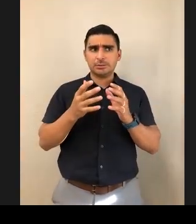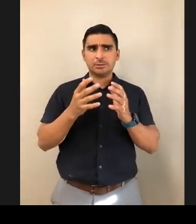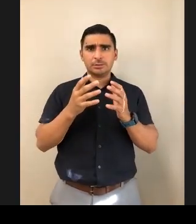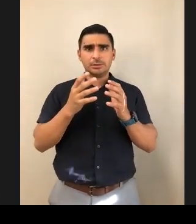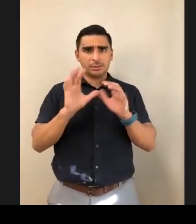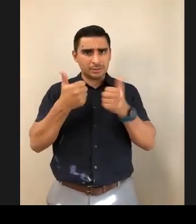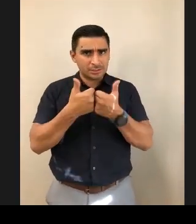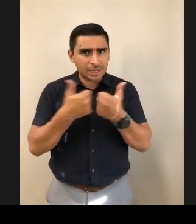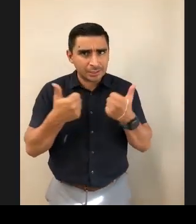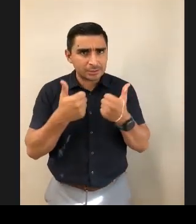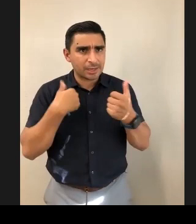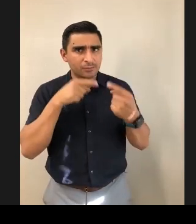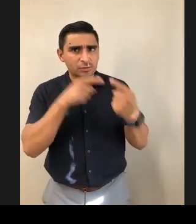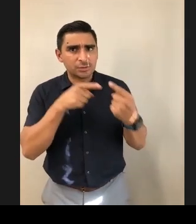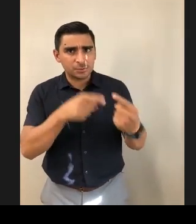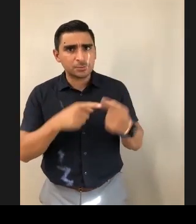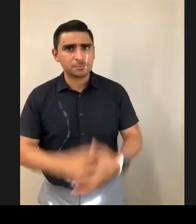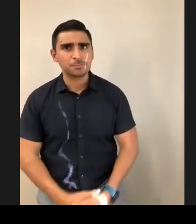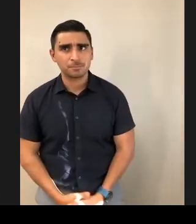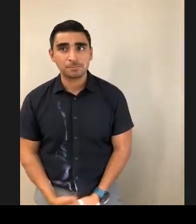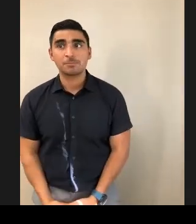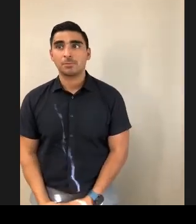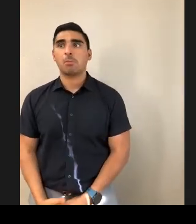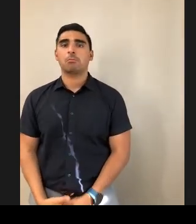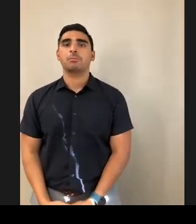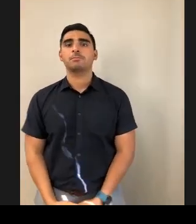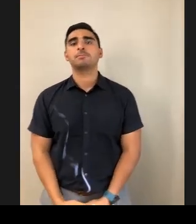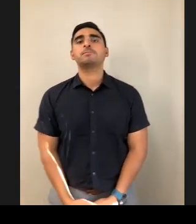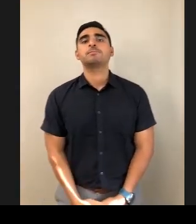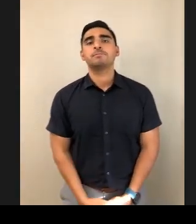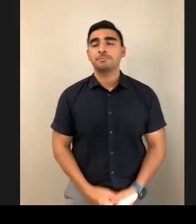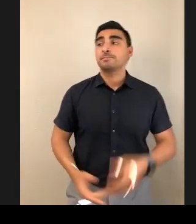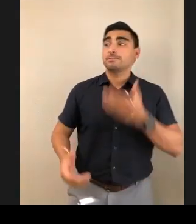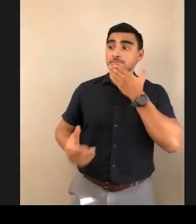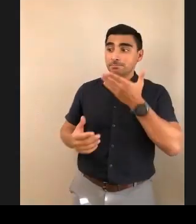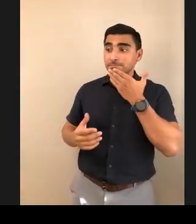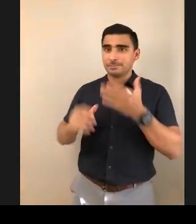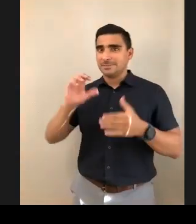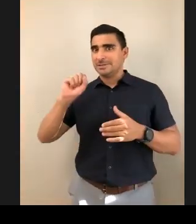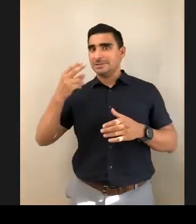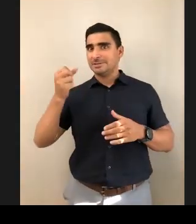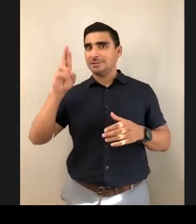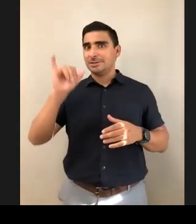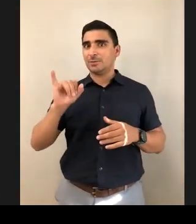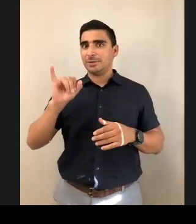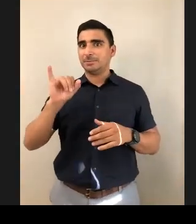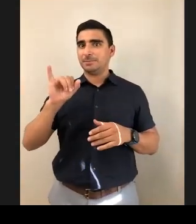pero el nivel de reto se reduce un poco.